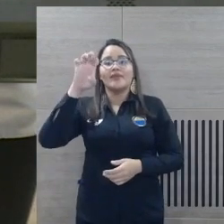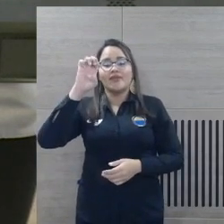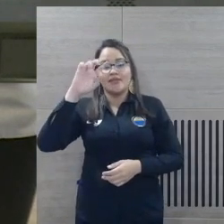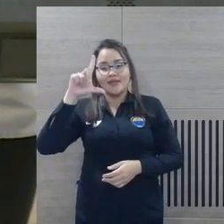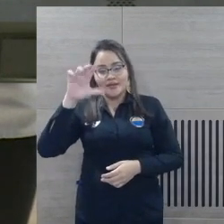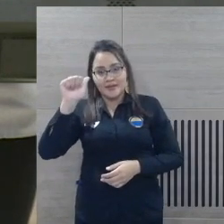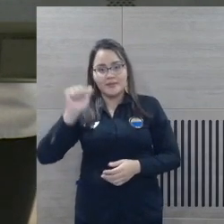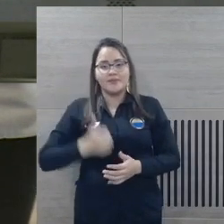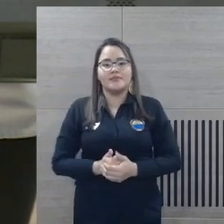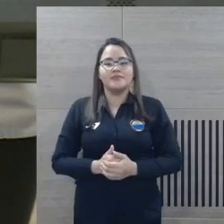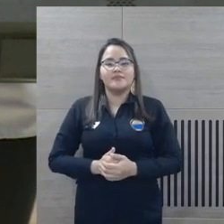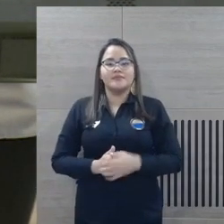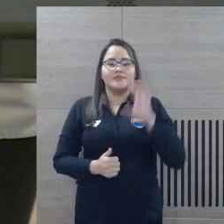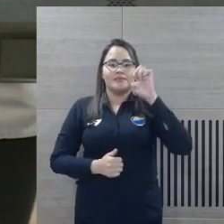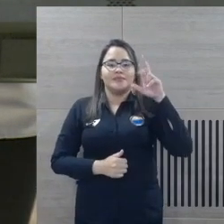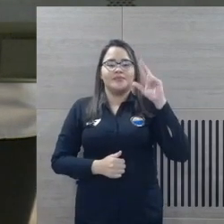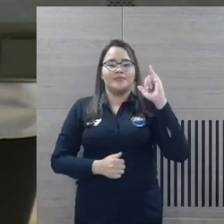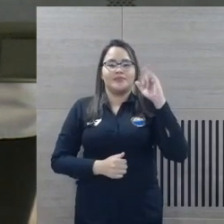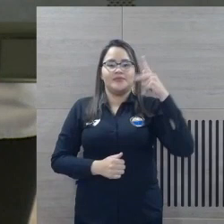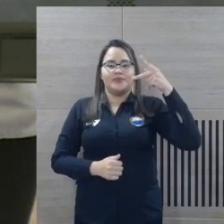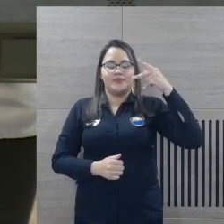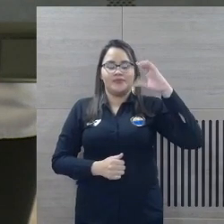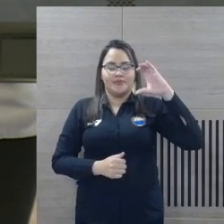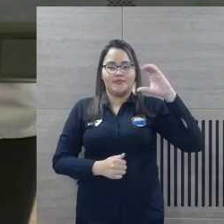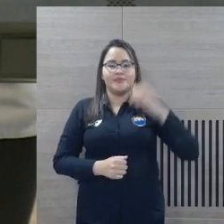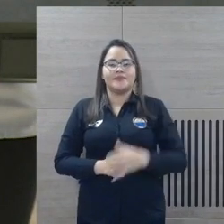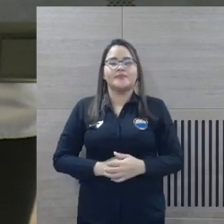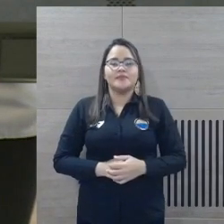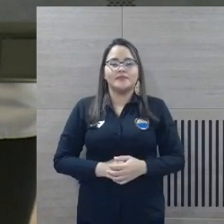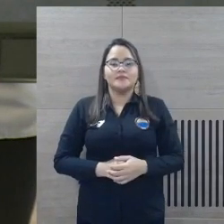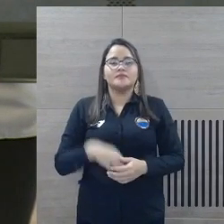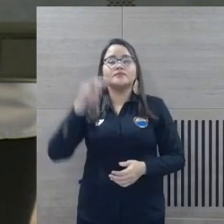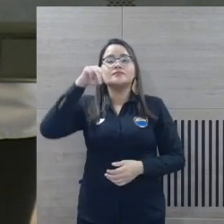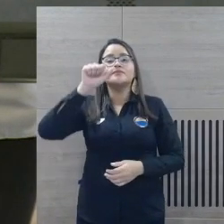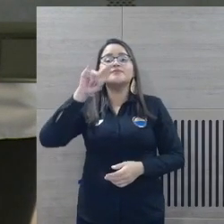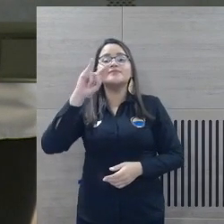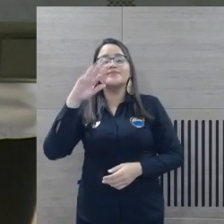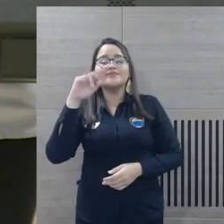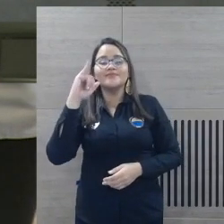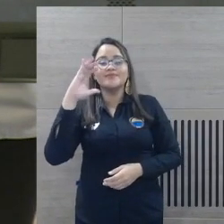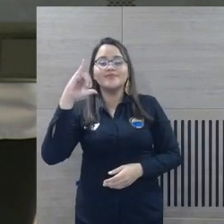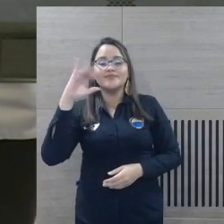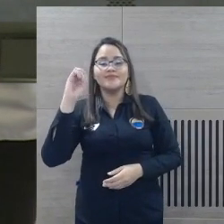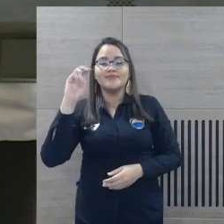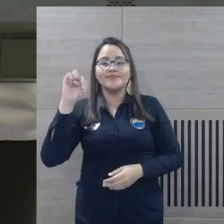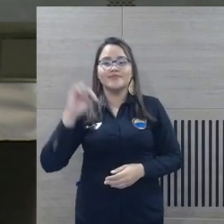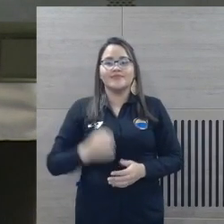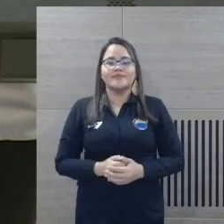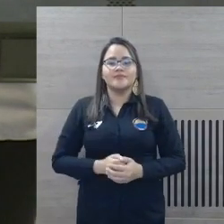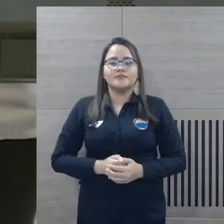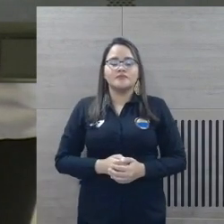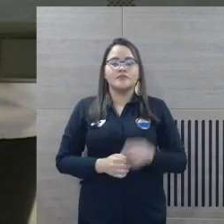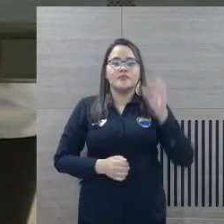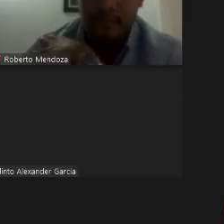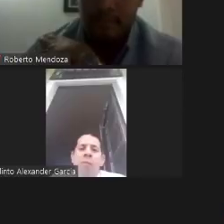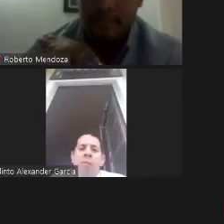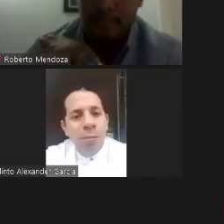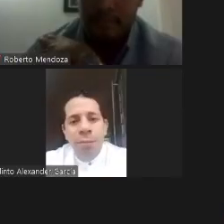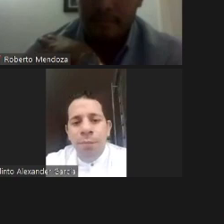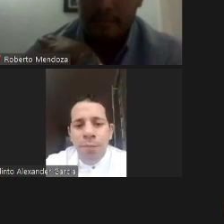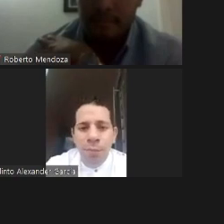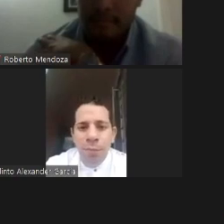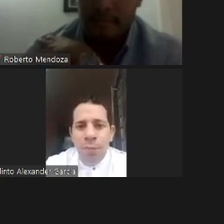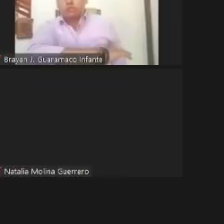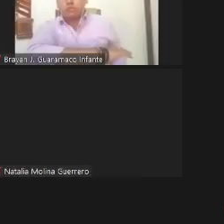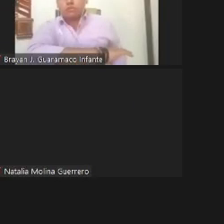Ramos Benavides. Mauricio José Ramos Doria. Alejandro Javier Altamar Núñez. Angui Marcela Álvarez